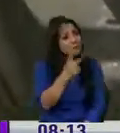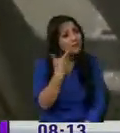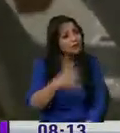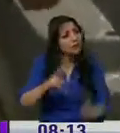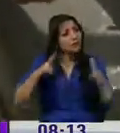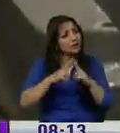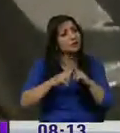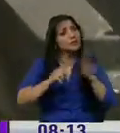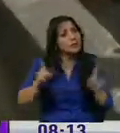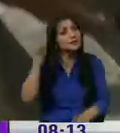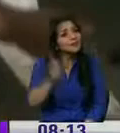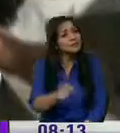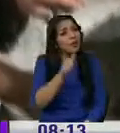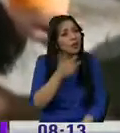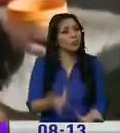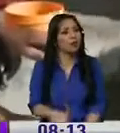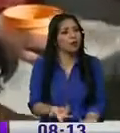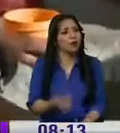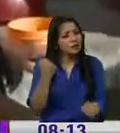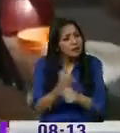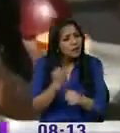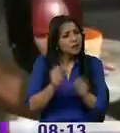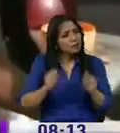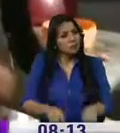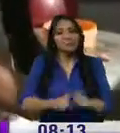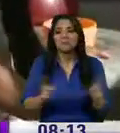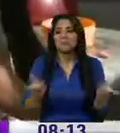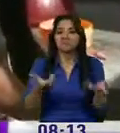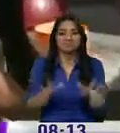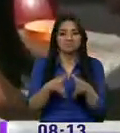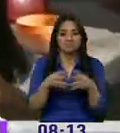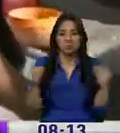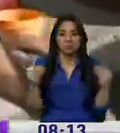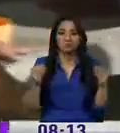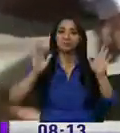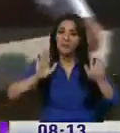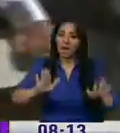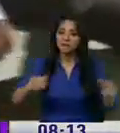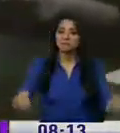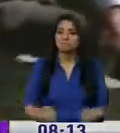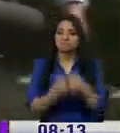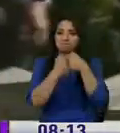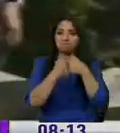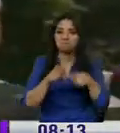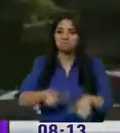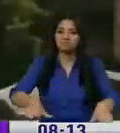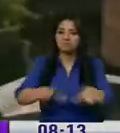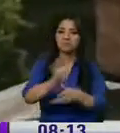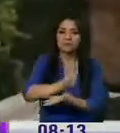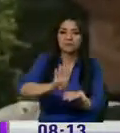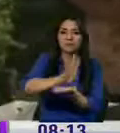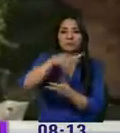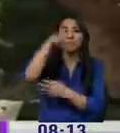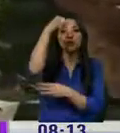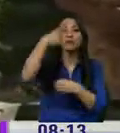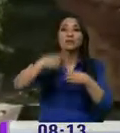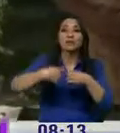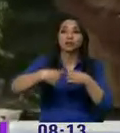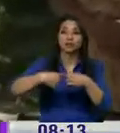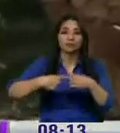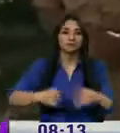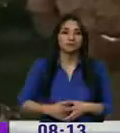conozco pero yo necesito agua que me trabaje bueno estas son las circunstancias en que vive este sector del norte de la capital